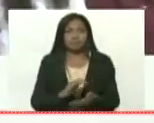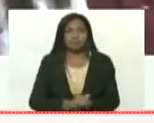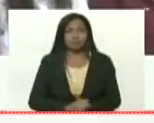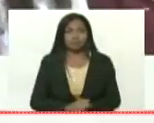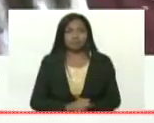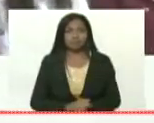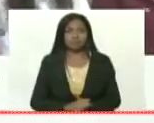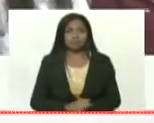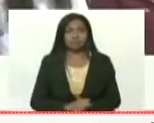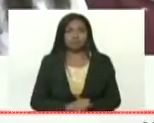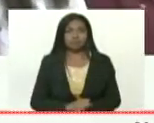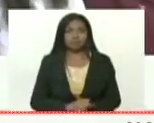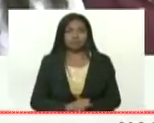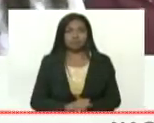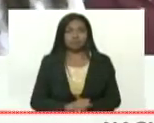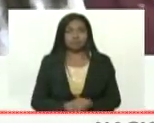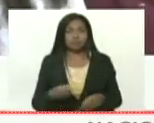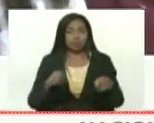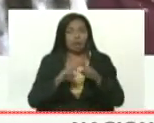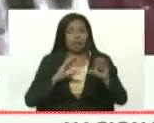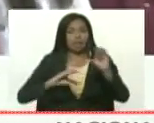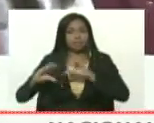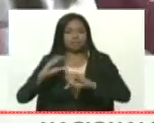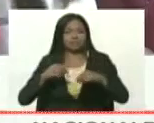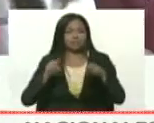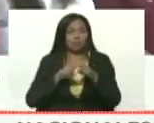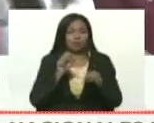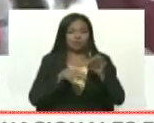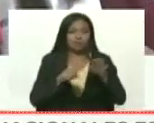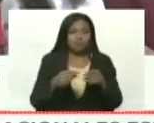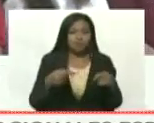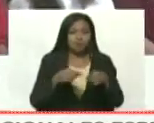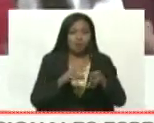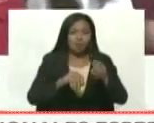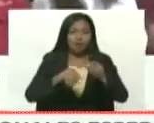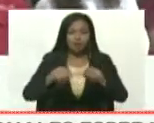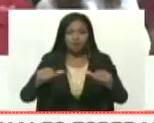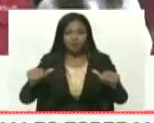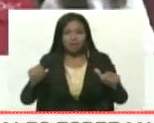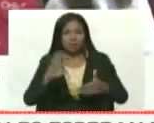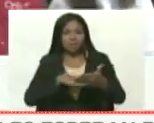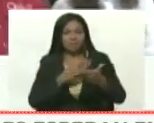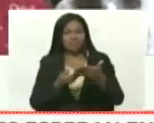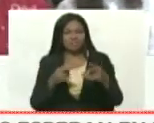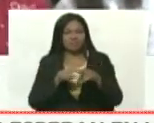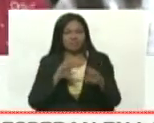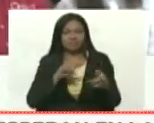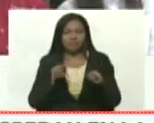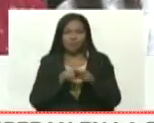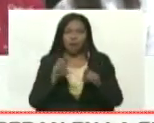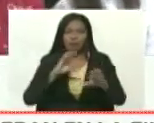La matemática es para la ciencia como las semillas son para la agricultura. Es así. Si bien